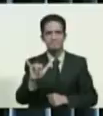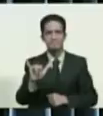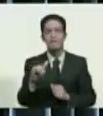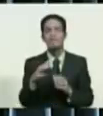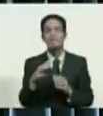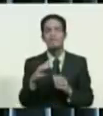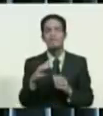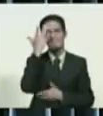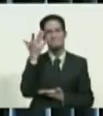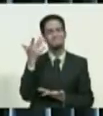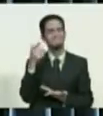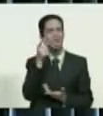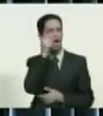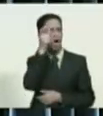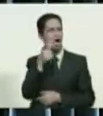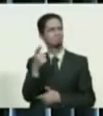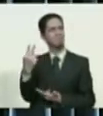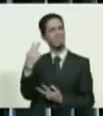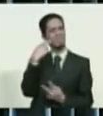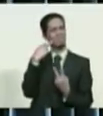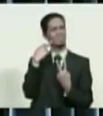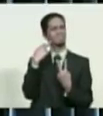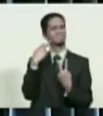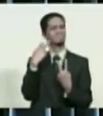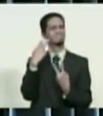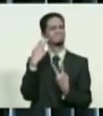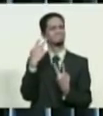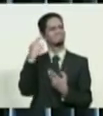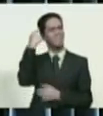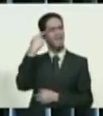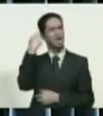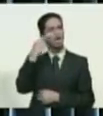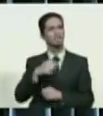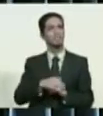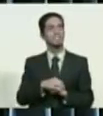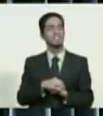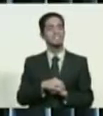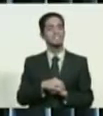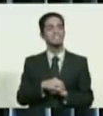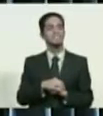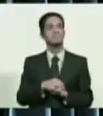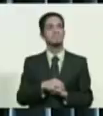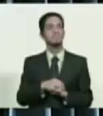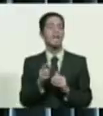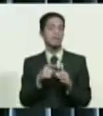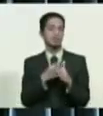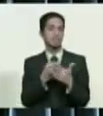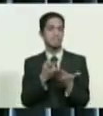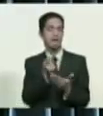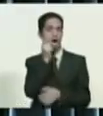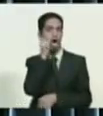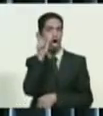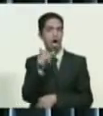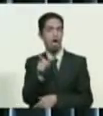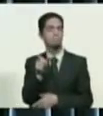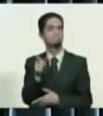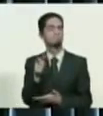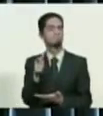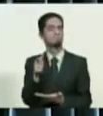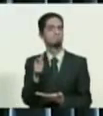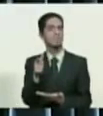de personalidad, y que en este momento, de manera idéntica a aquellos que empezaron a atribuirse la